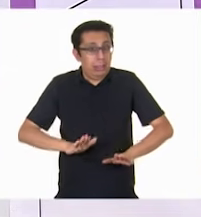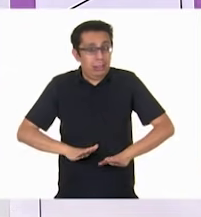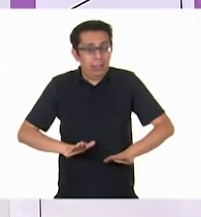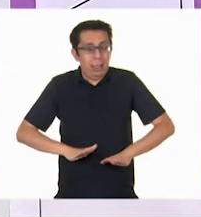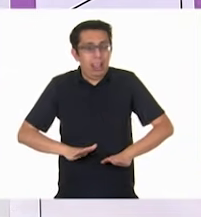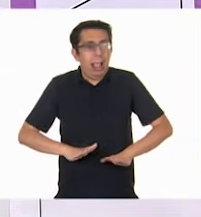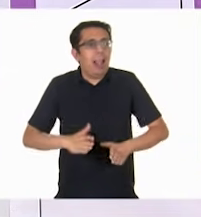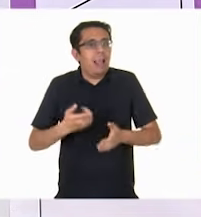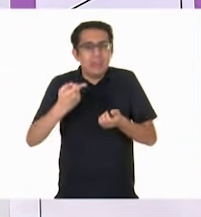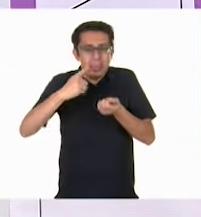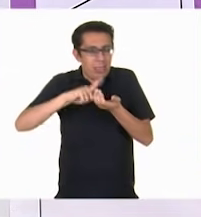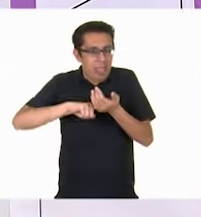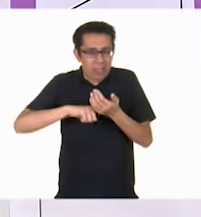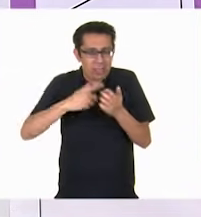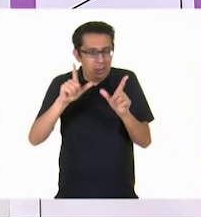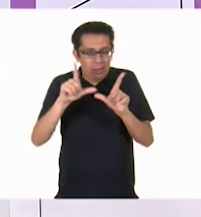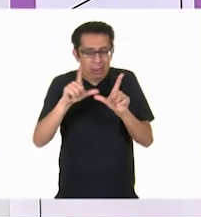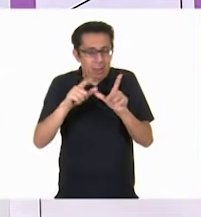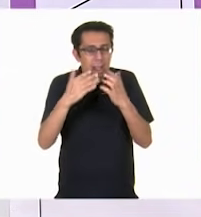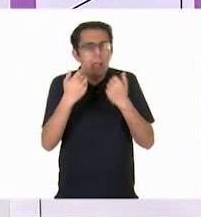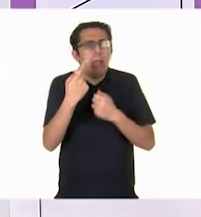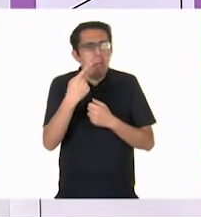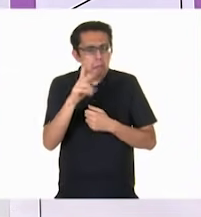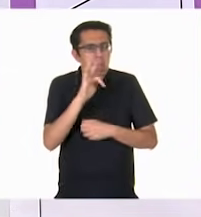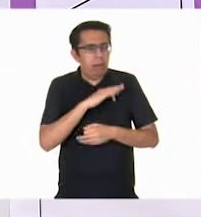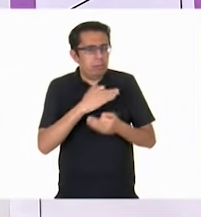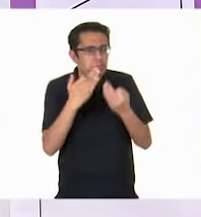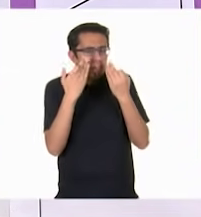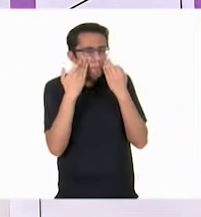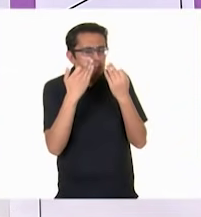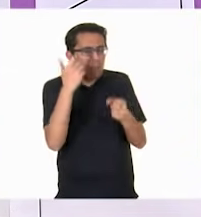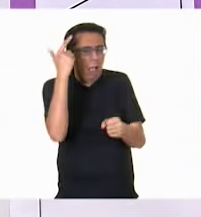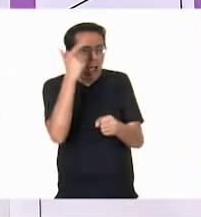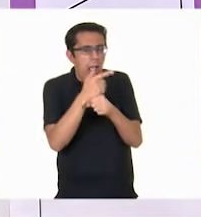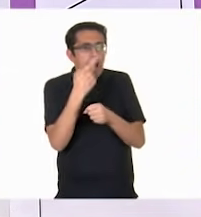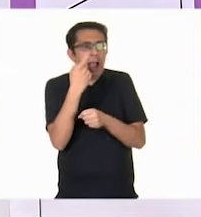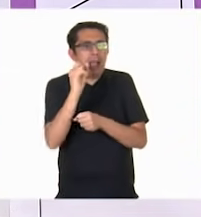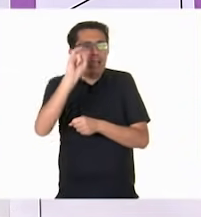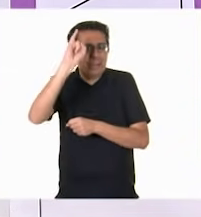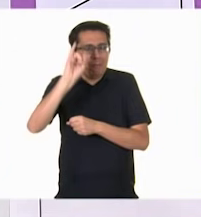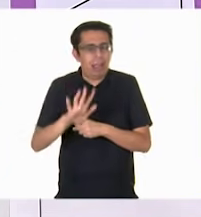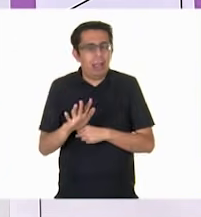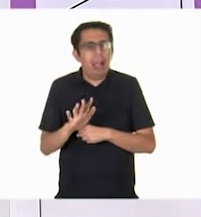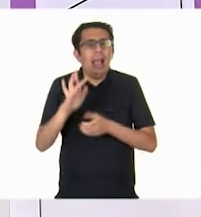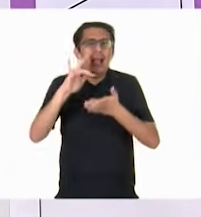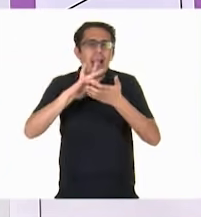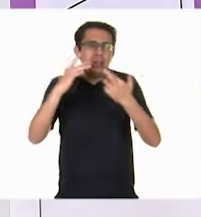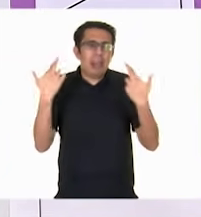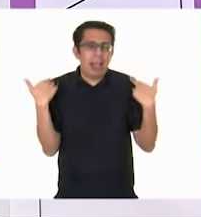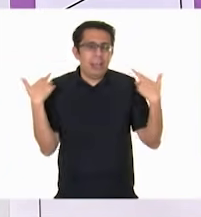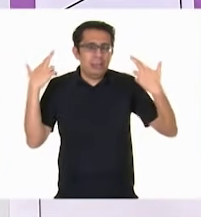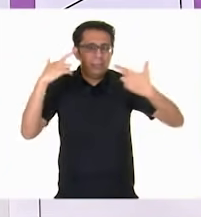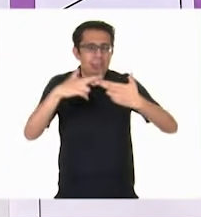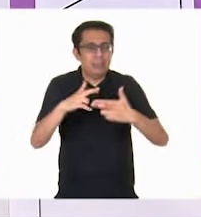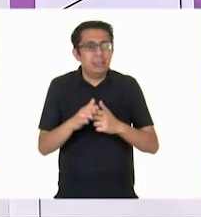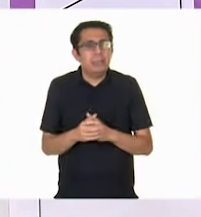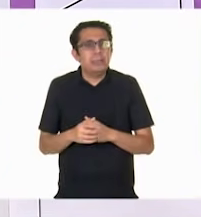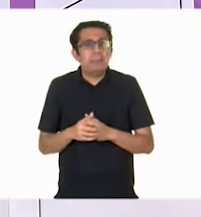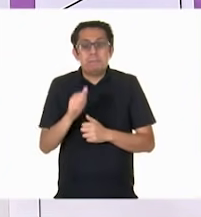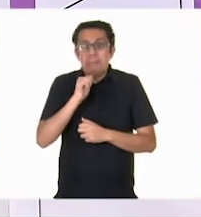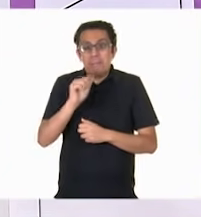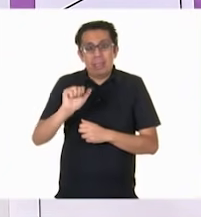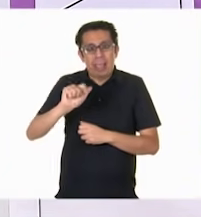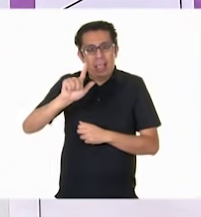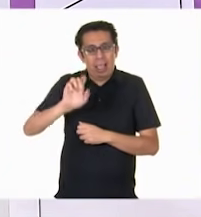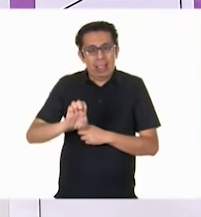está en la tarjeta, podemos verla claramente en la imagen. ¡Ay! ¡Gracias, maestro! De nada,